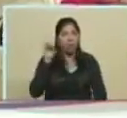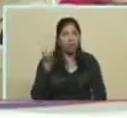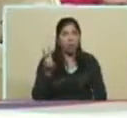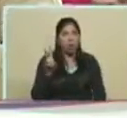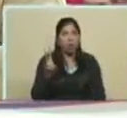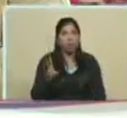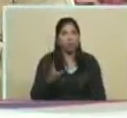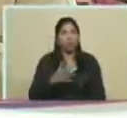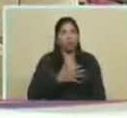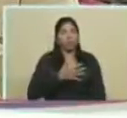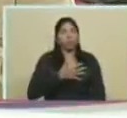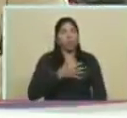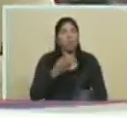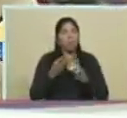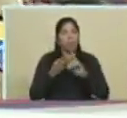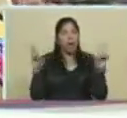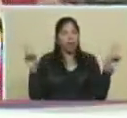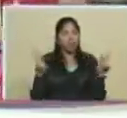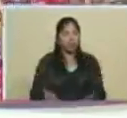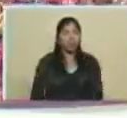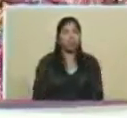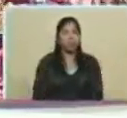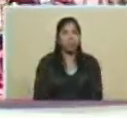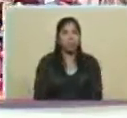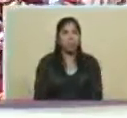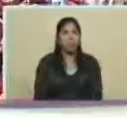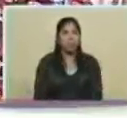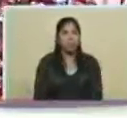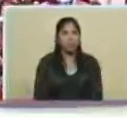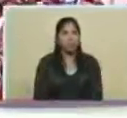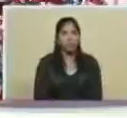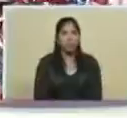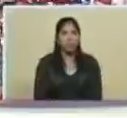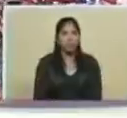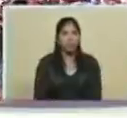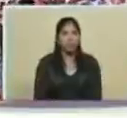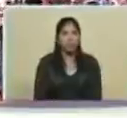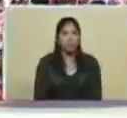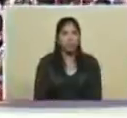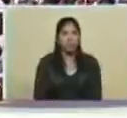con nuestra paz, con nuestra vida republicana.